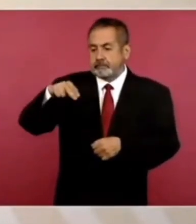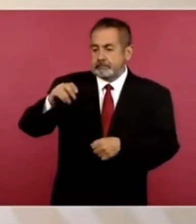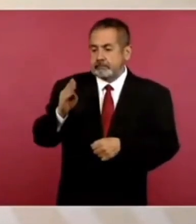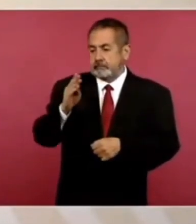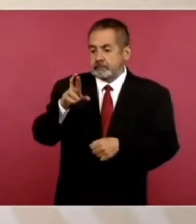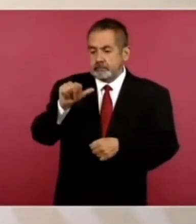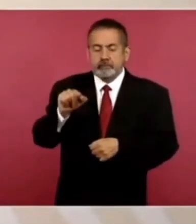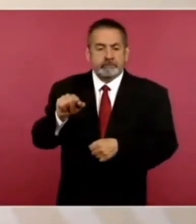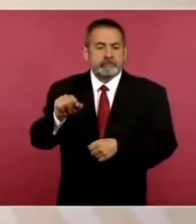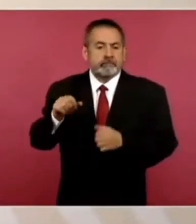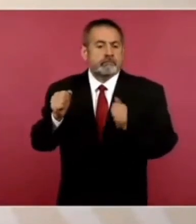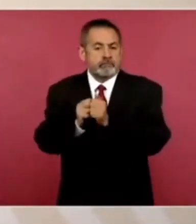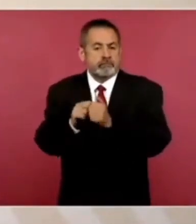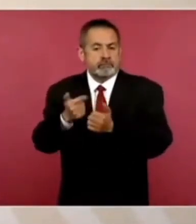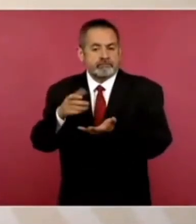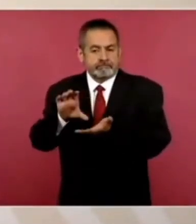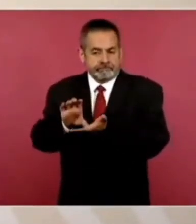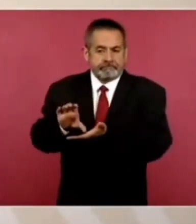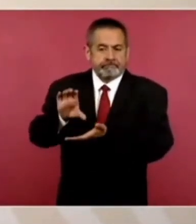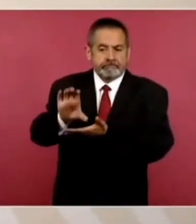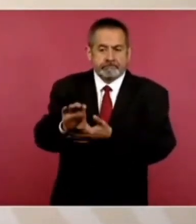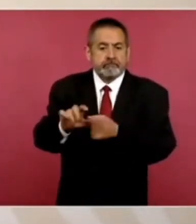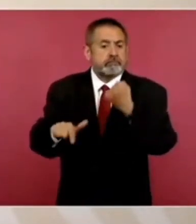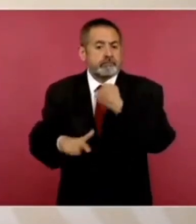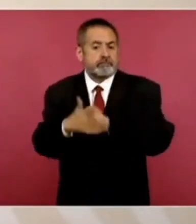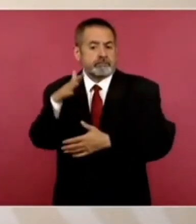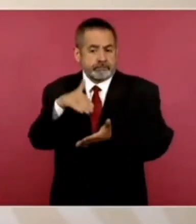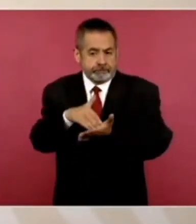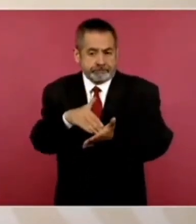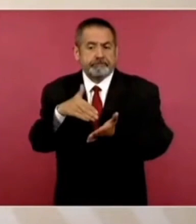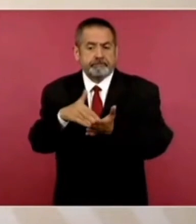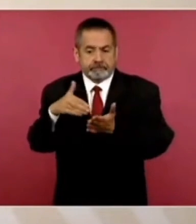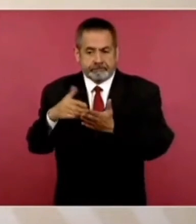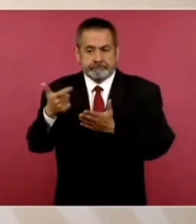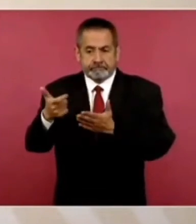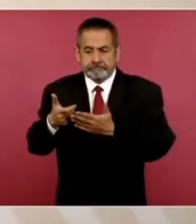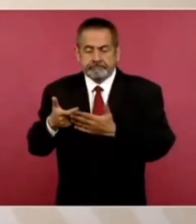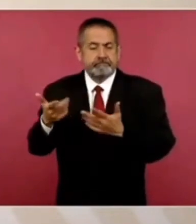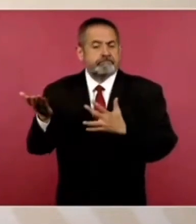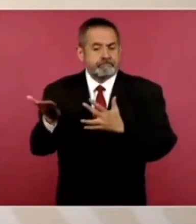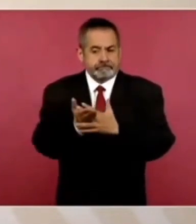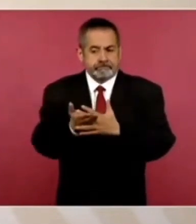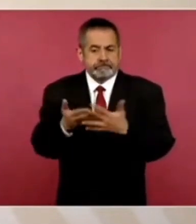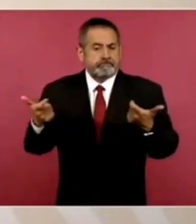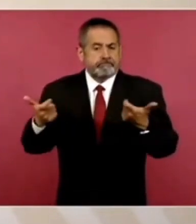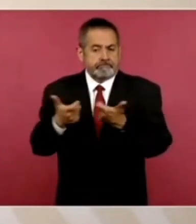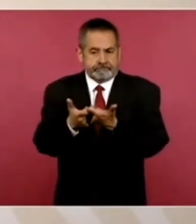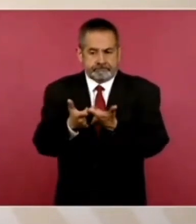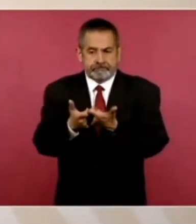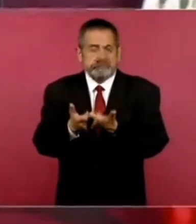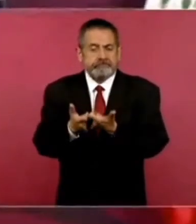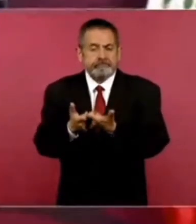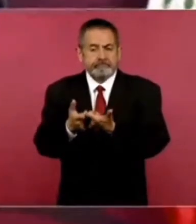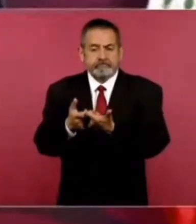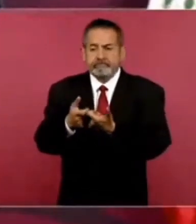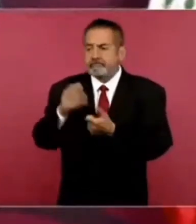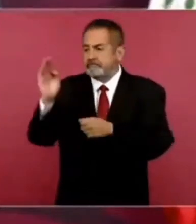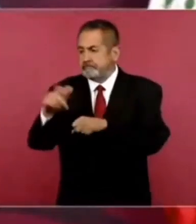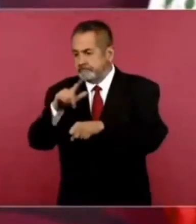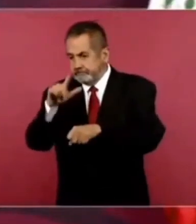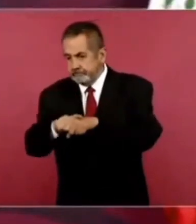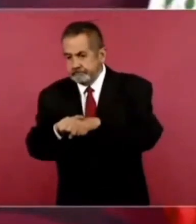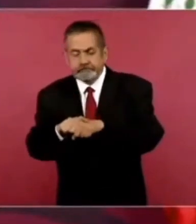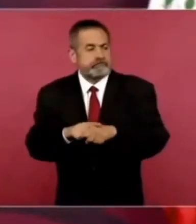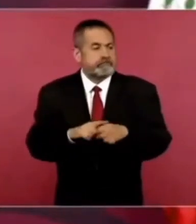fue una inversión, es una inversión de 12,000 millones de pesos, la mitad es inversión federal,